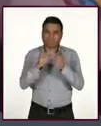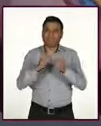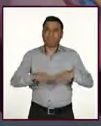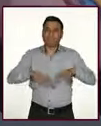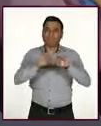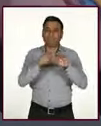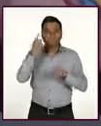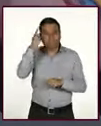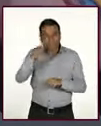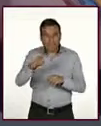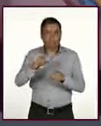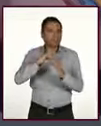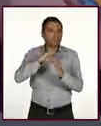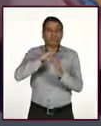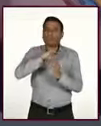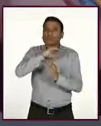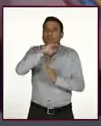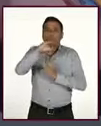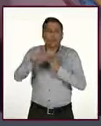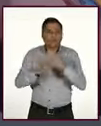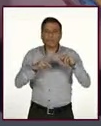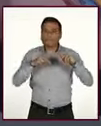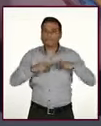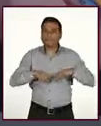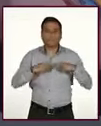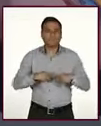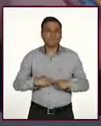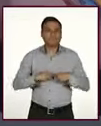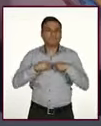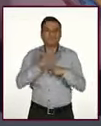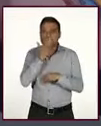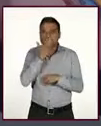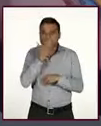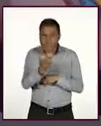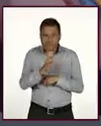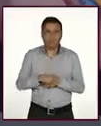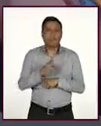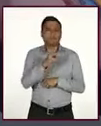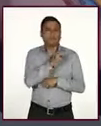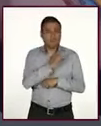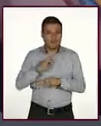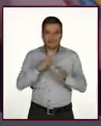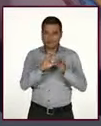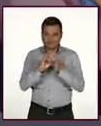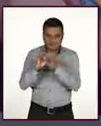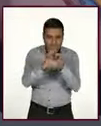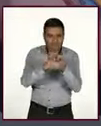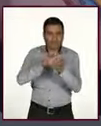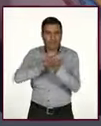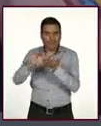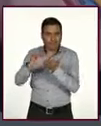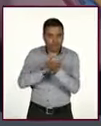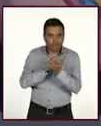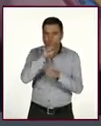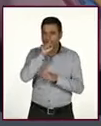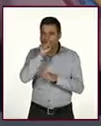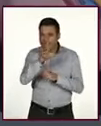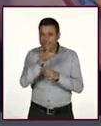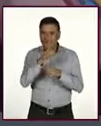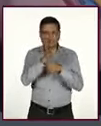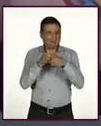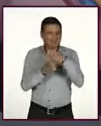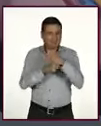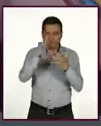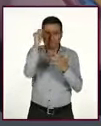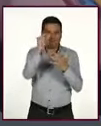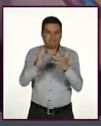en todos los miembros de la sociedad, priorizando la creación de redes de apoyo, recursos accesibles para toda la